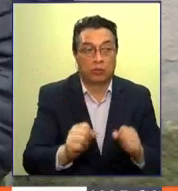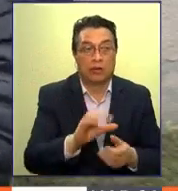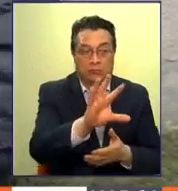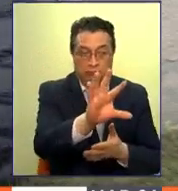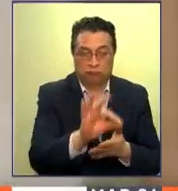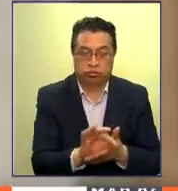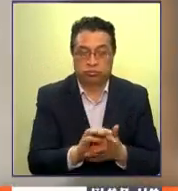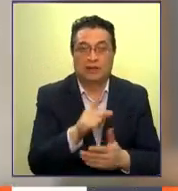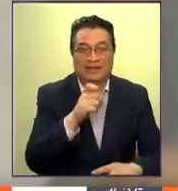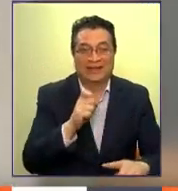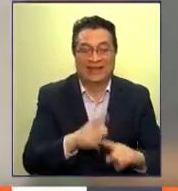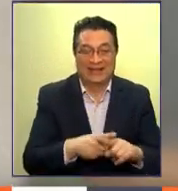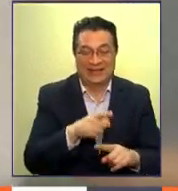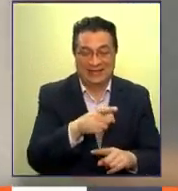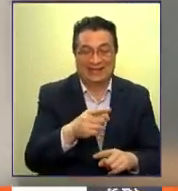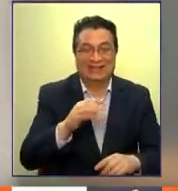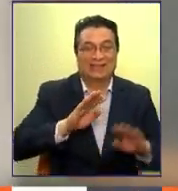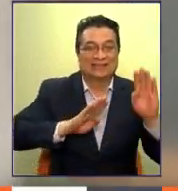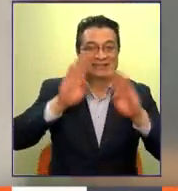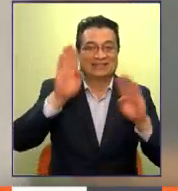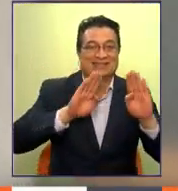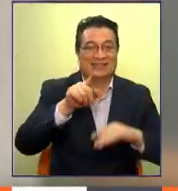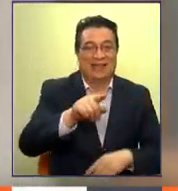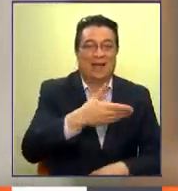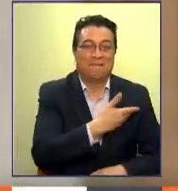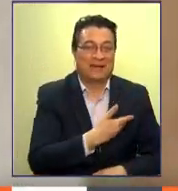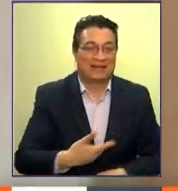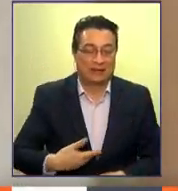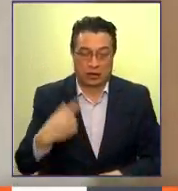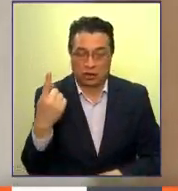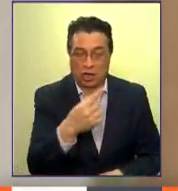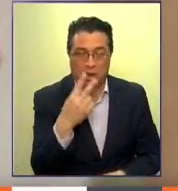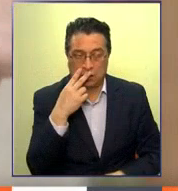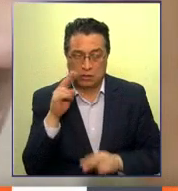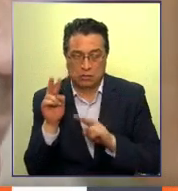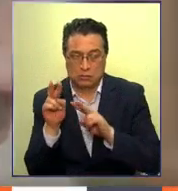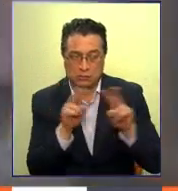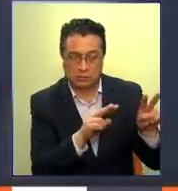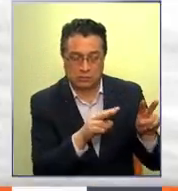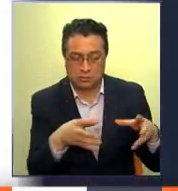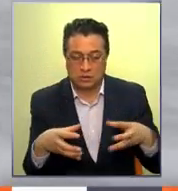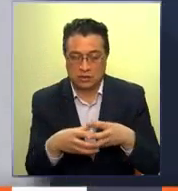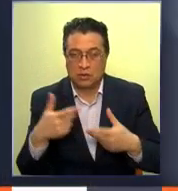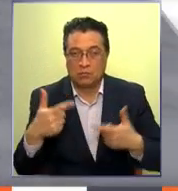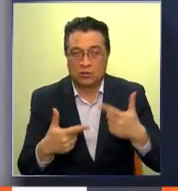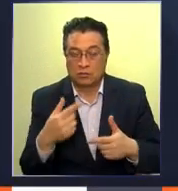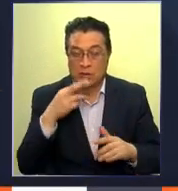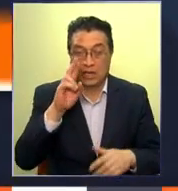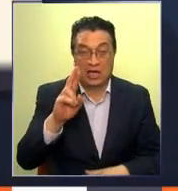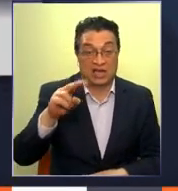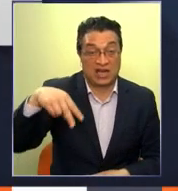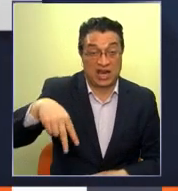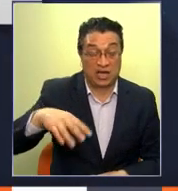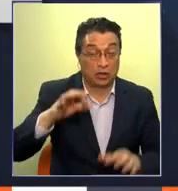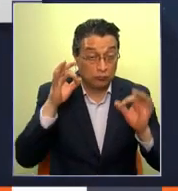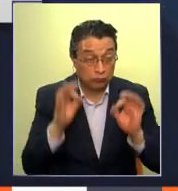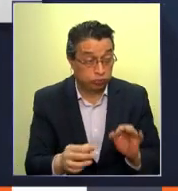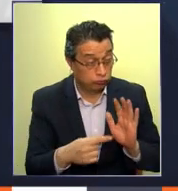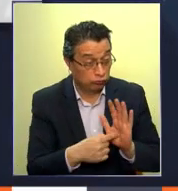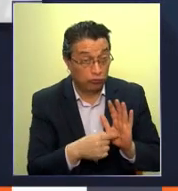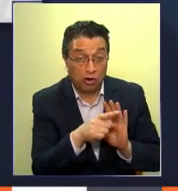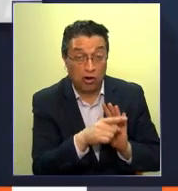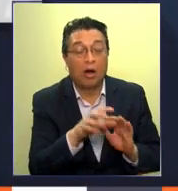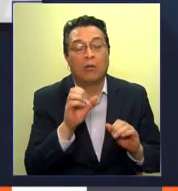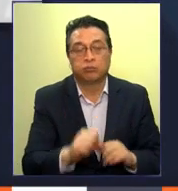ex precandidato presidencial, un tema que miran de cerca en su partido, pues según los estatutos de RN, de ser así podría suspenderse